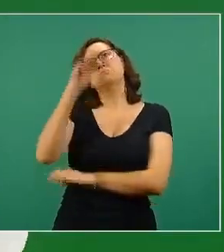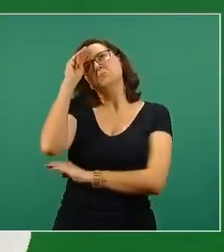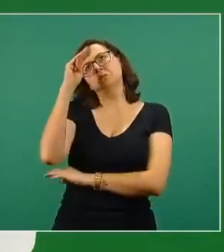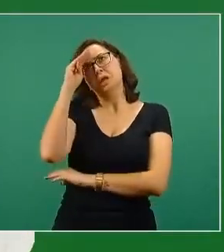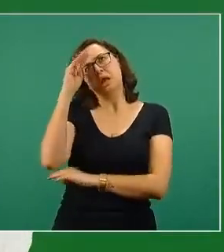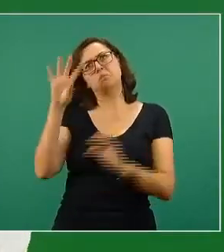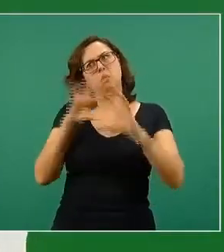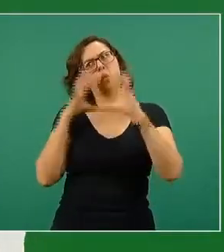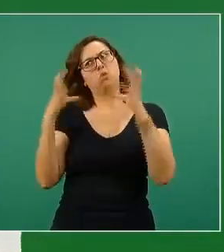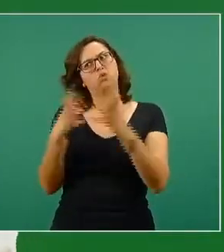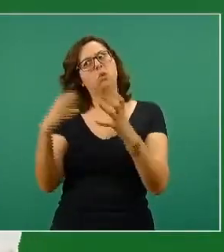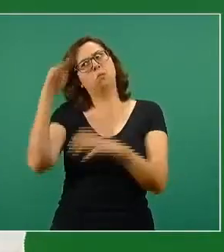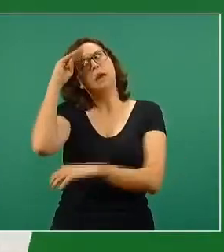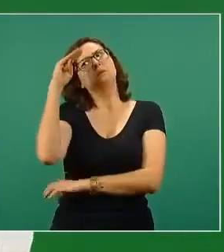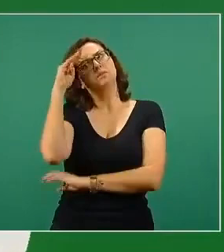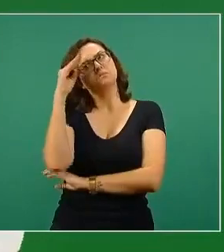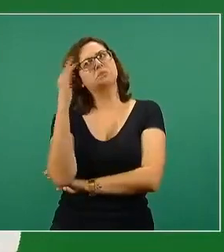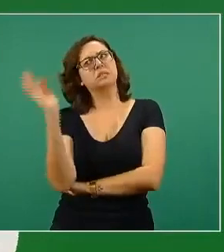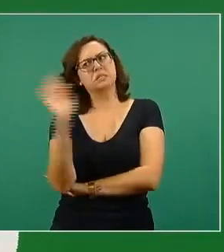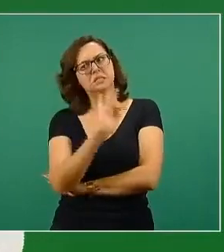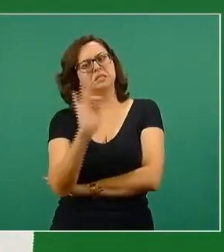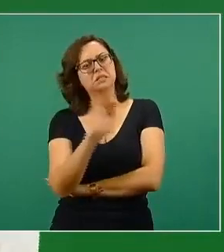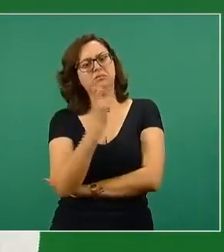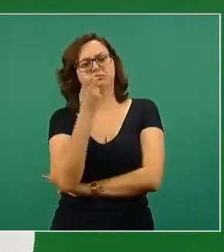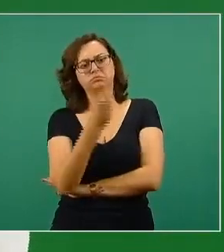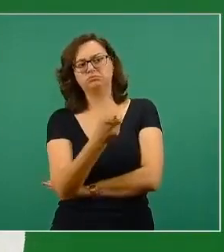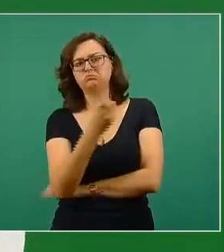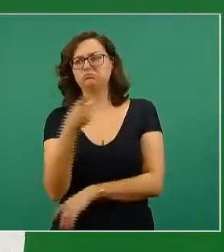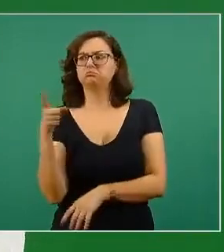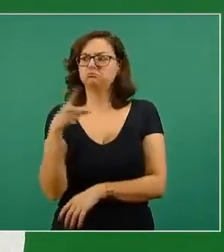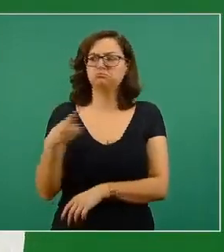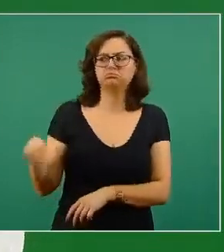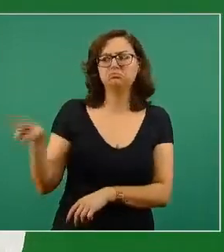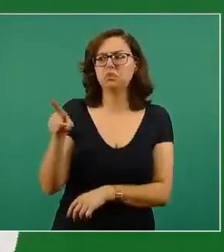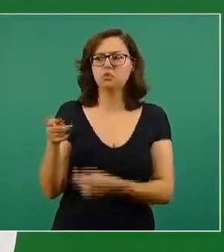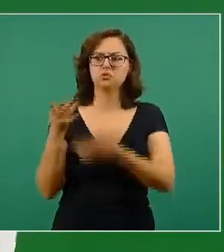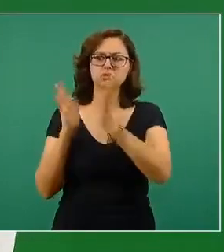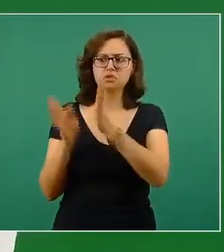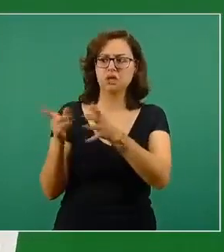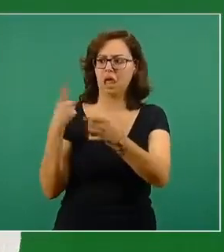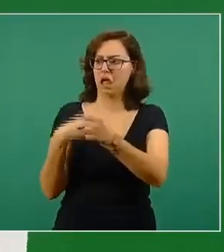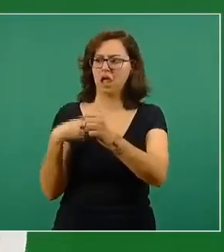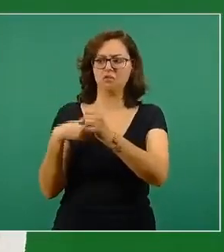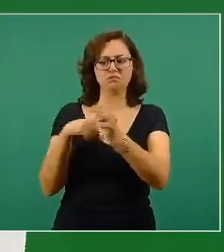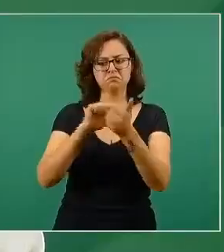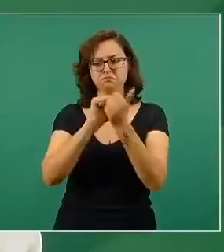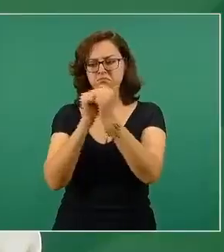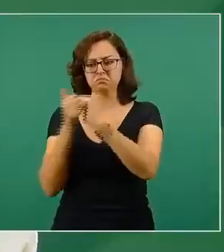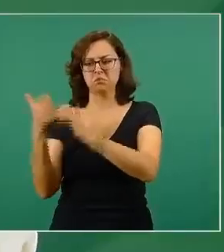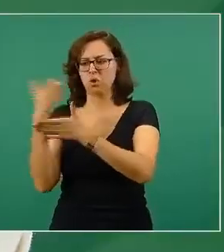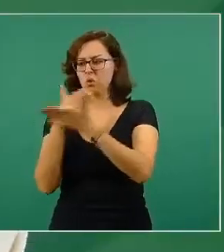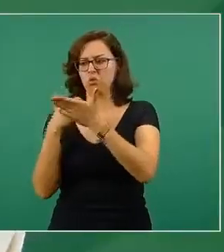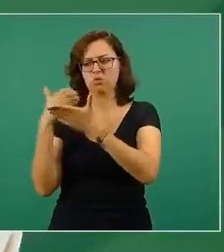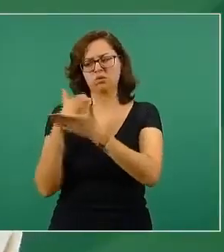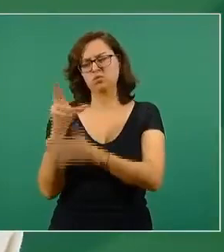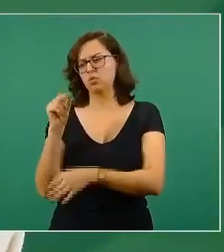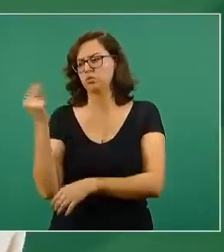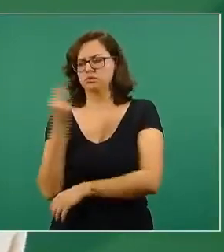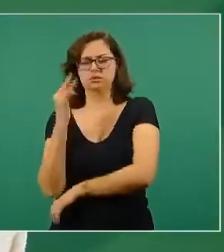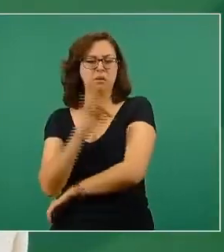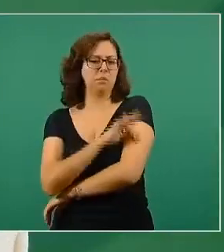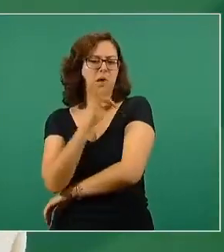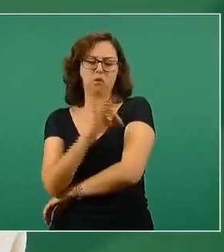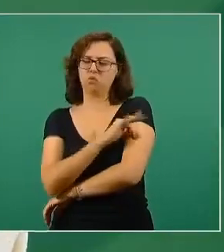mundo y también en México. Se antojaba que las personas que ya tuvimos COVID ya no necesitaríamos